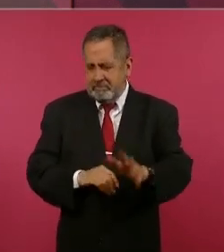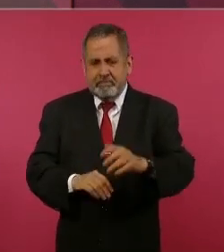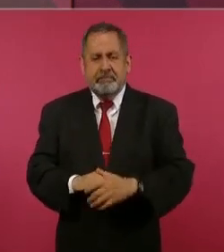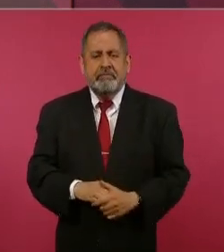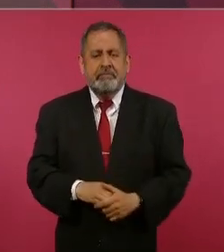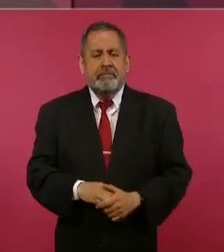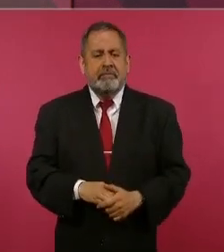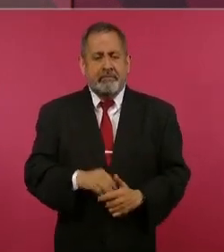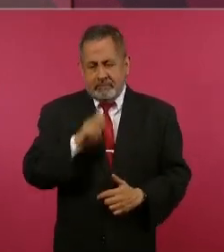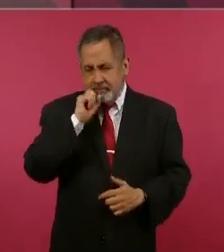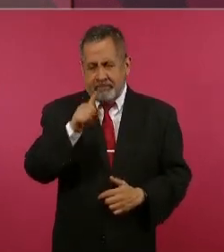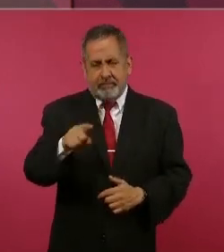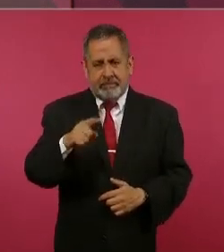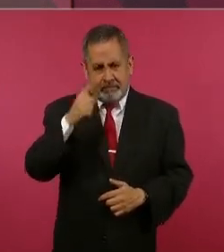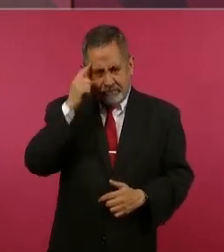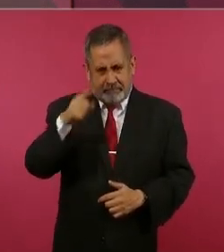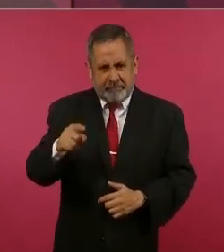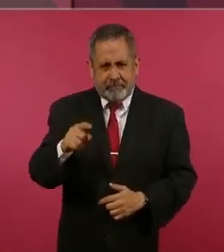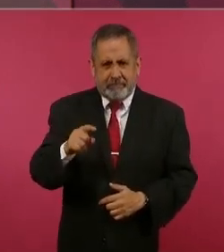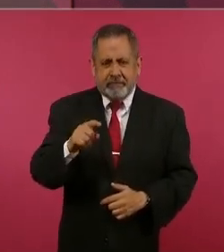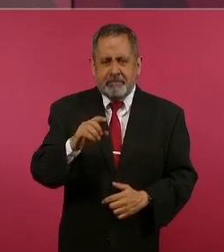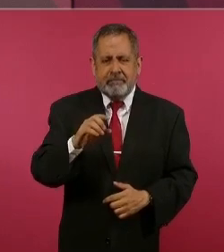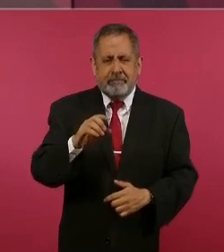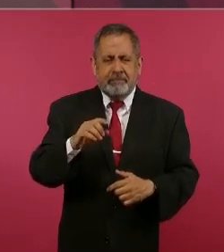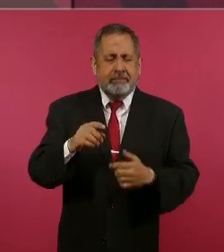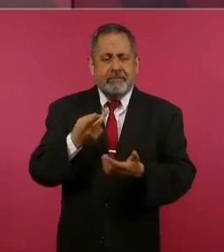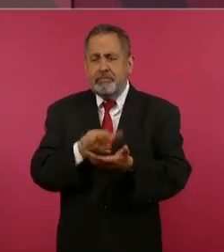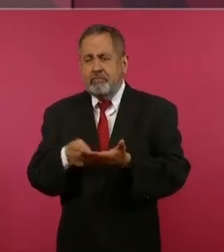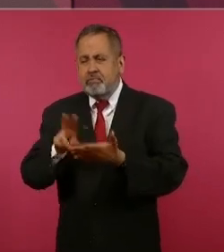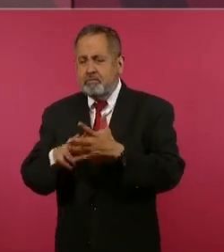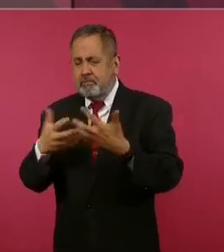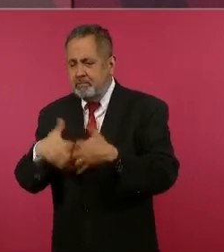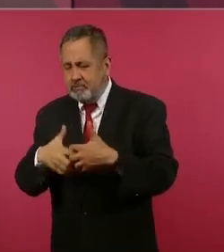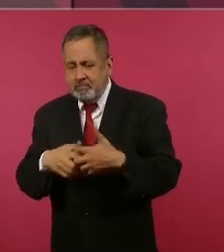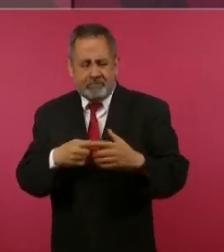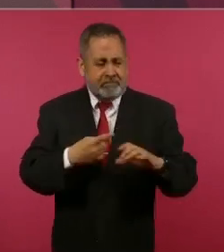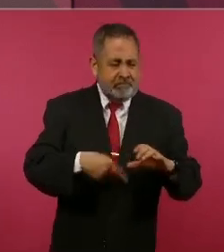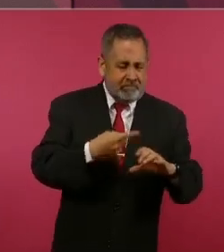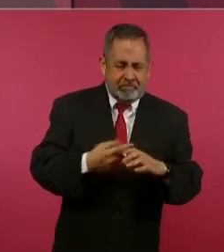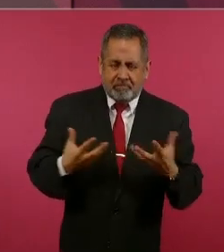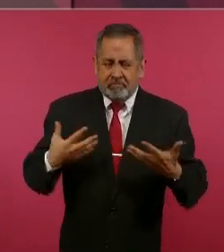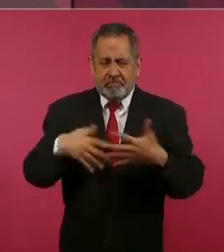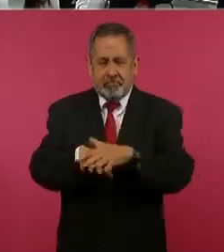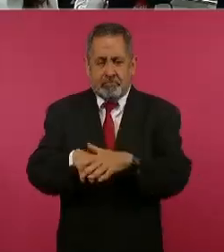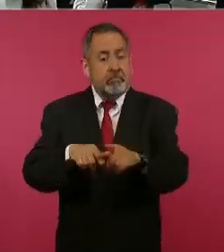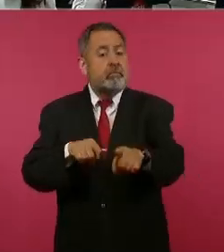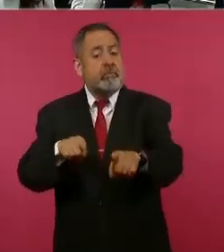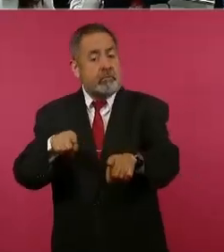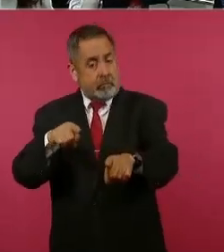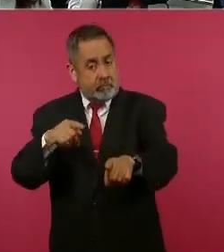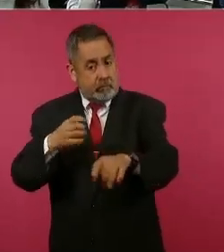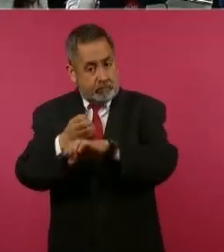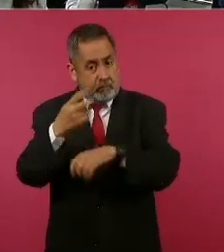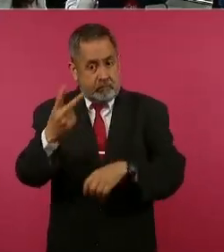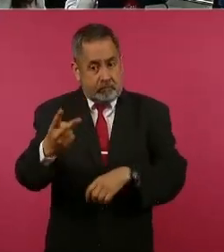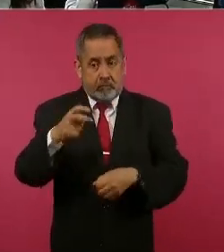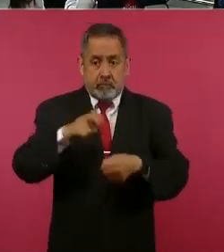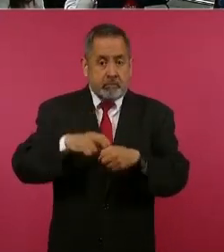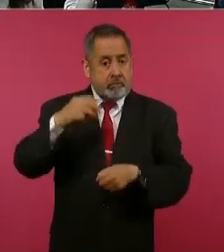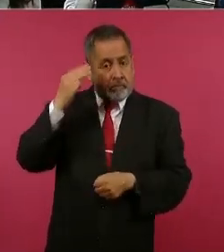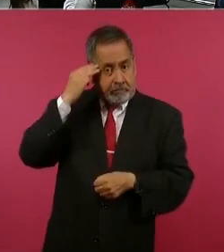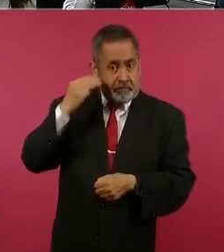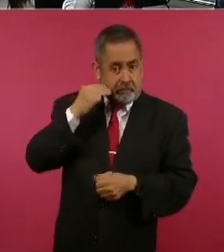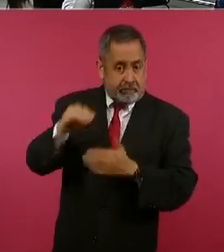y las plantas de ciclo combinado, allá en tu estado, dos, una en